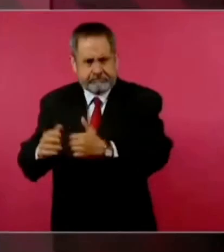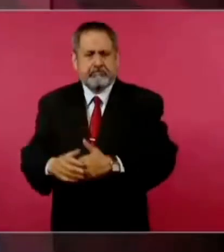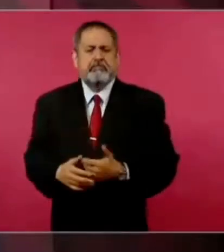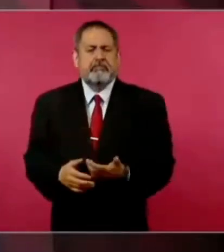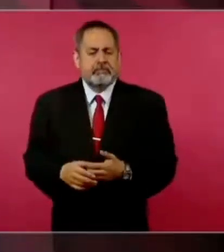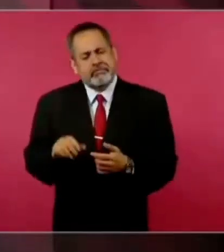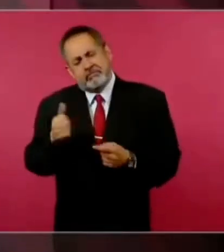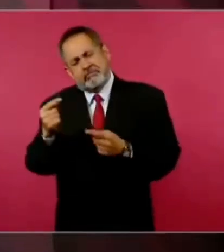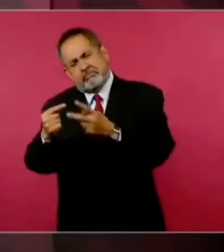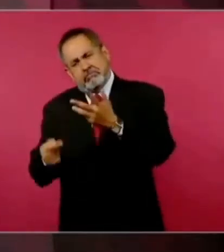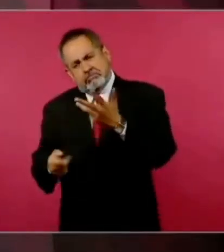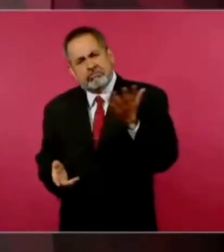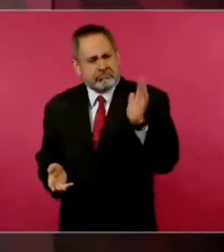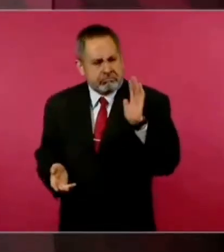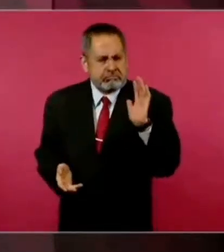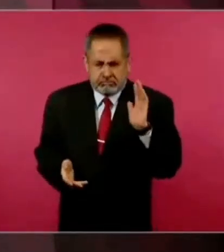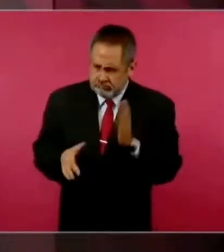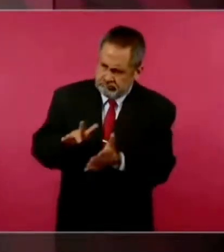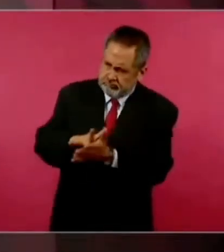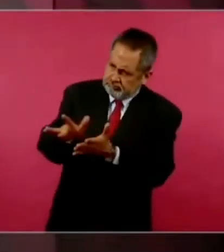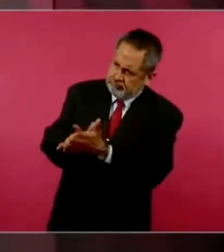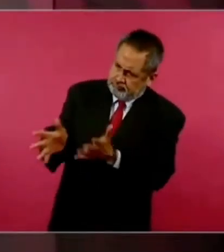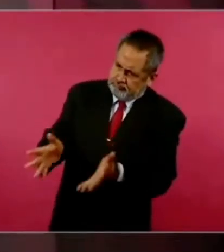y otras.